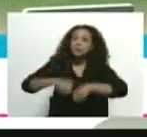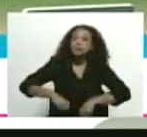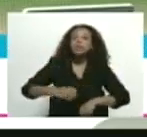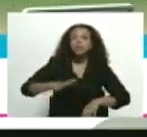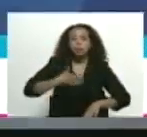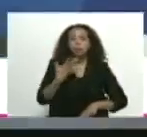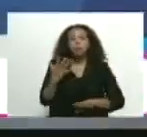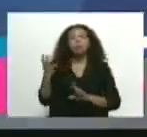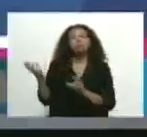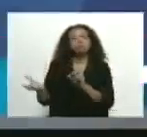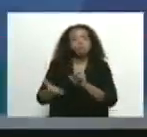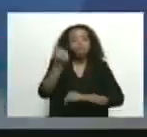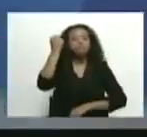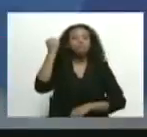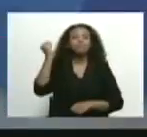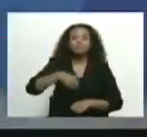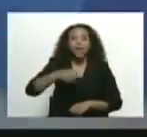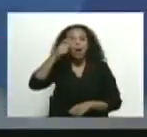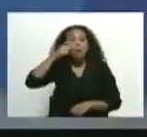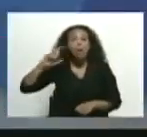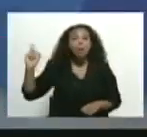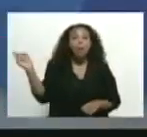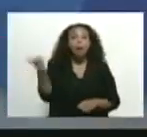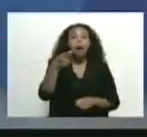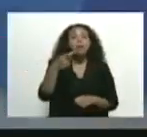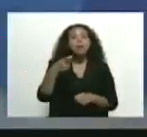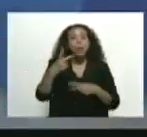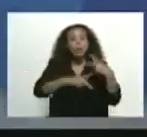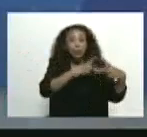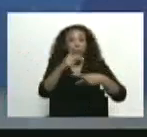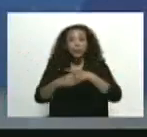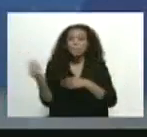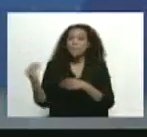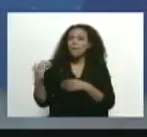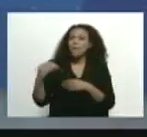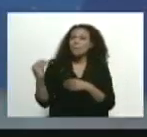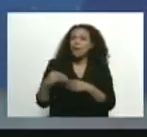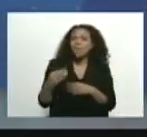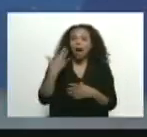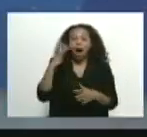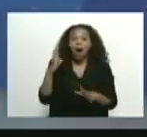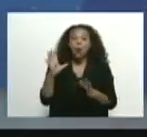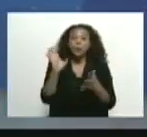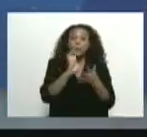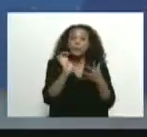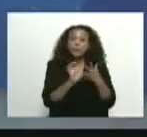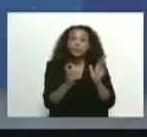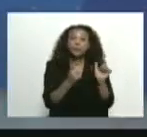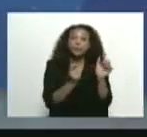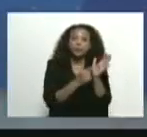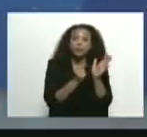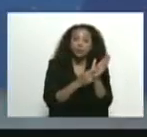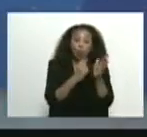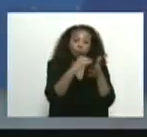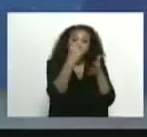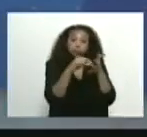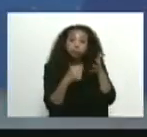estamos venciendo. Así y es, creo sí. que en el Guárico estamos produciendo, ¿verdad? Así es, fíjense que es un elemento sobre lo que usted